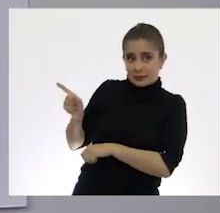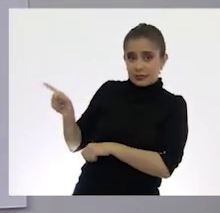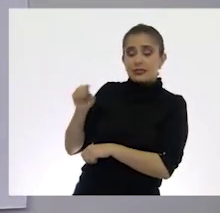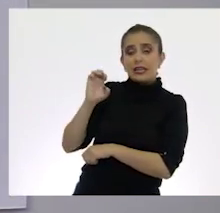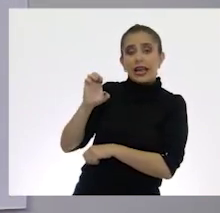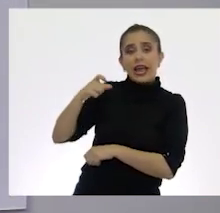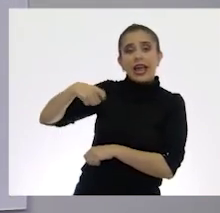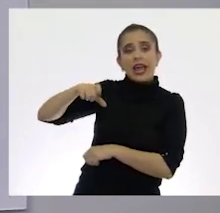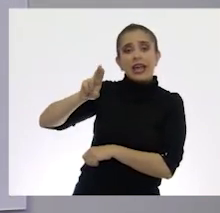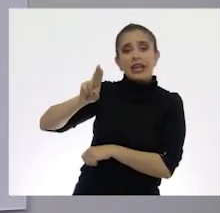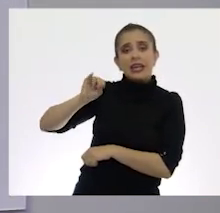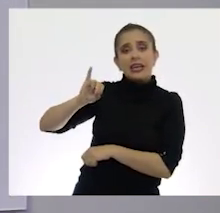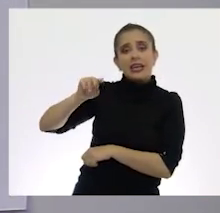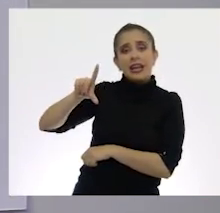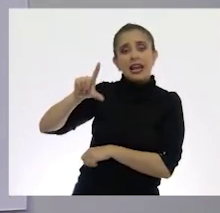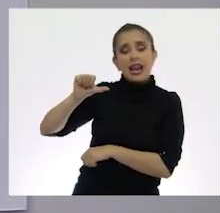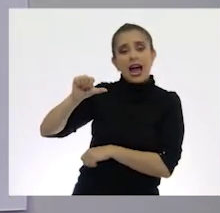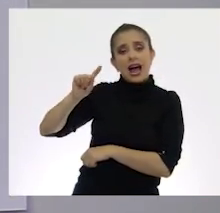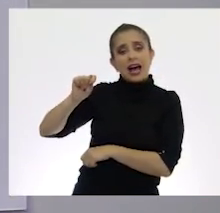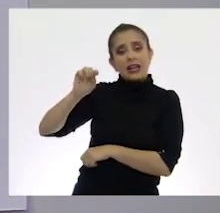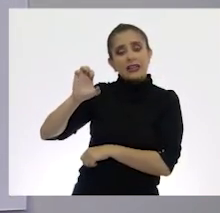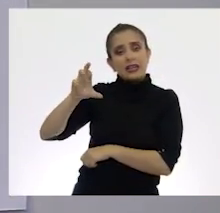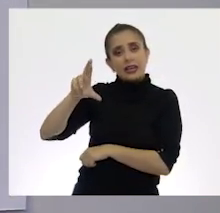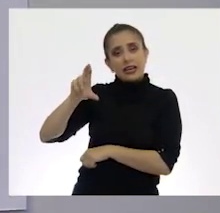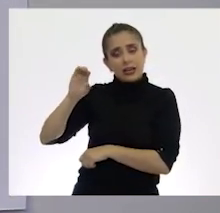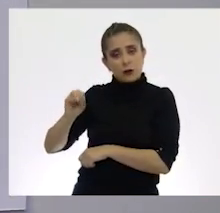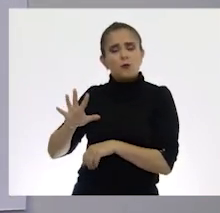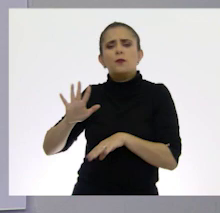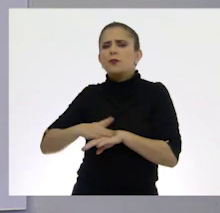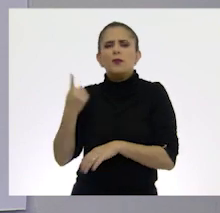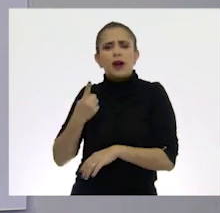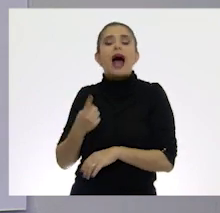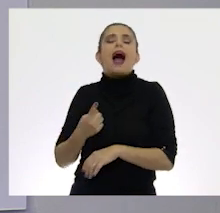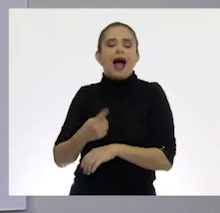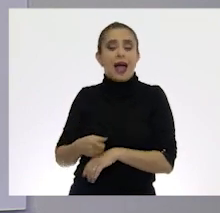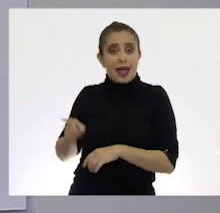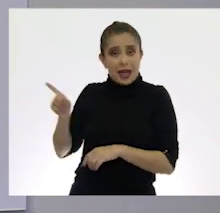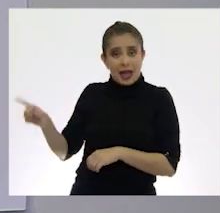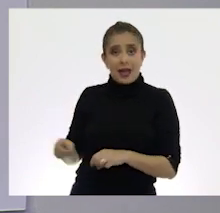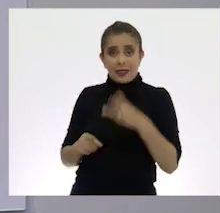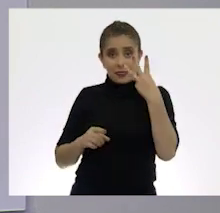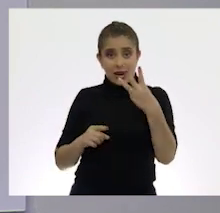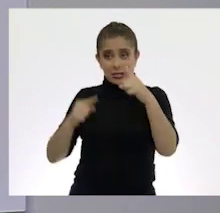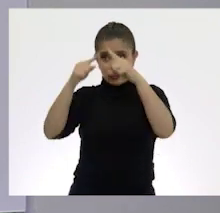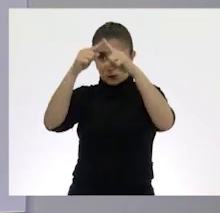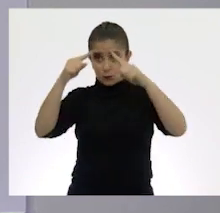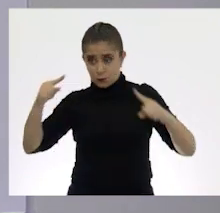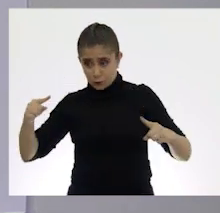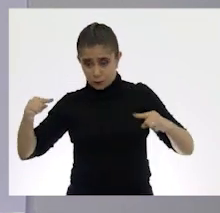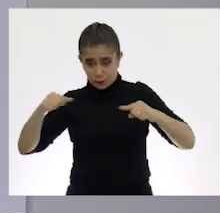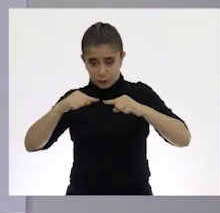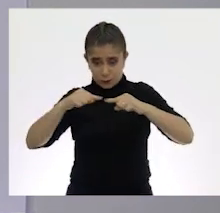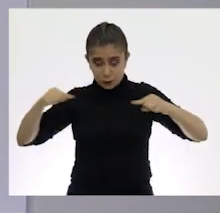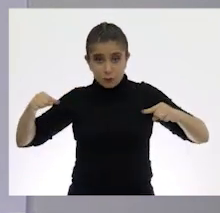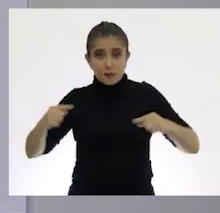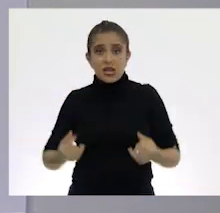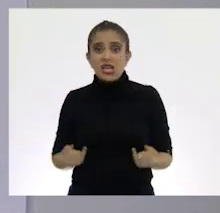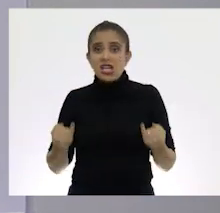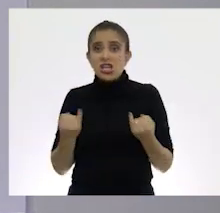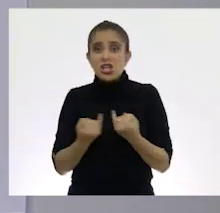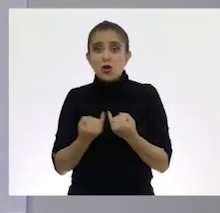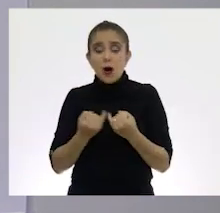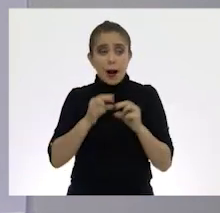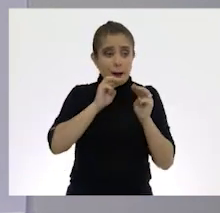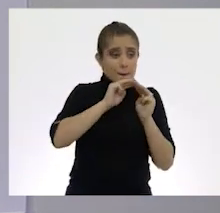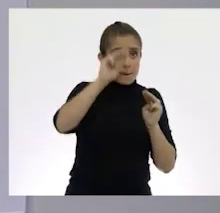equilátero. Y sus tres lados son iguales,